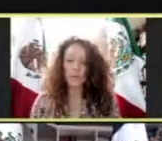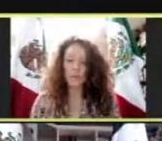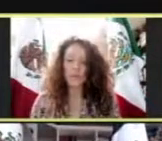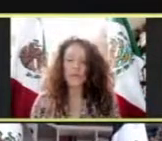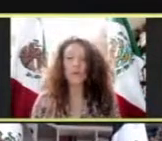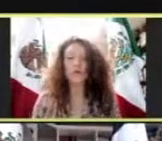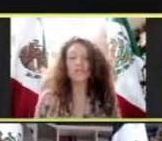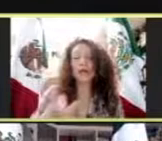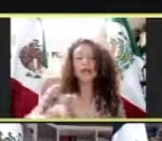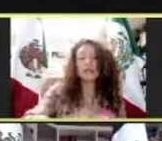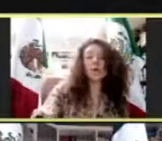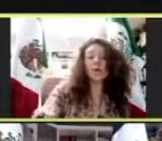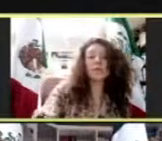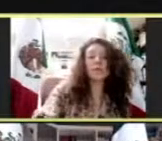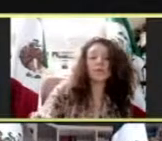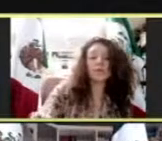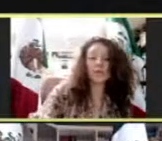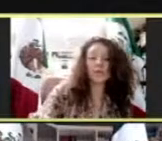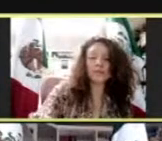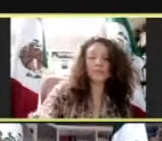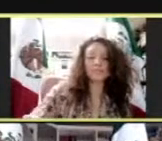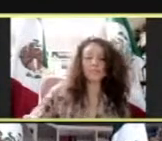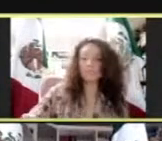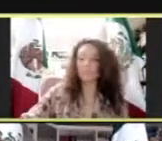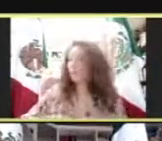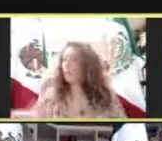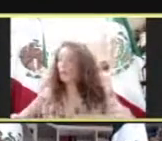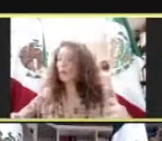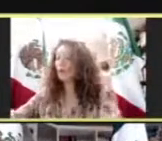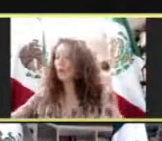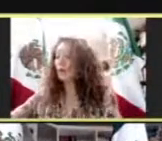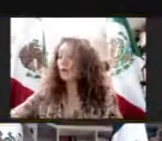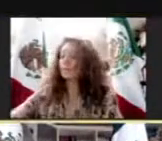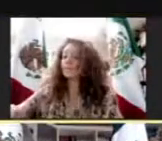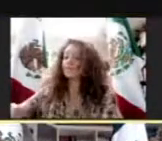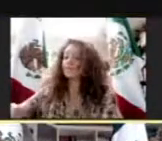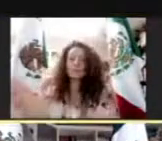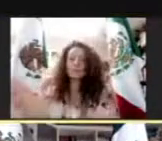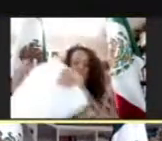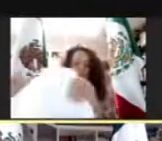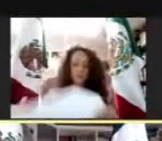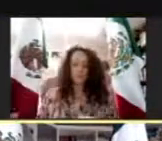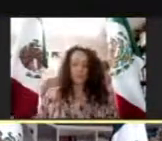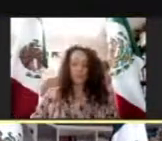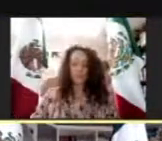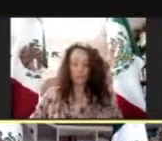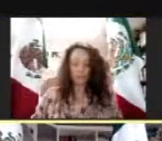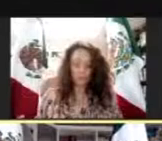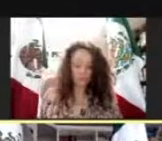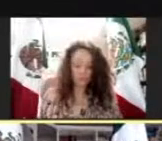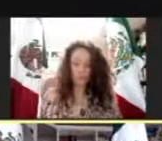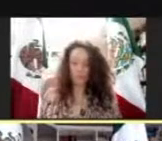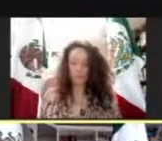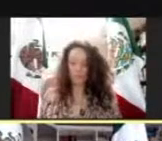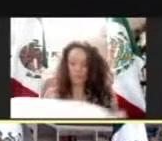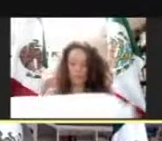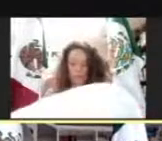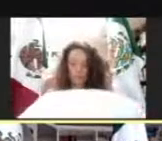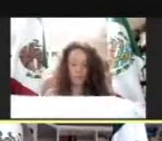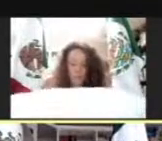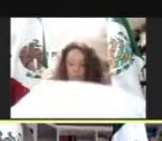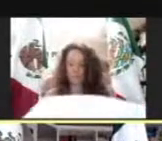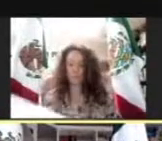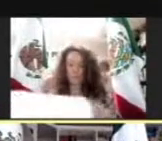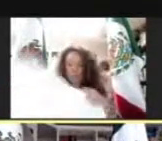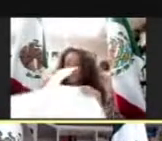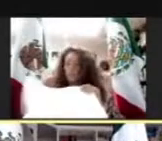en contra y 0 abstenciones. En consecuencia, se aprueba el dictamen al punto de acuerdo que presentó la Comisión de